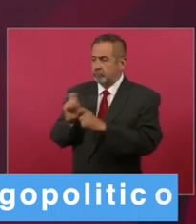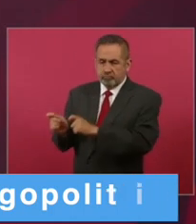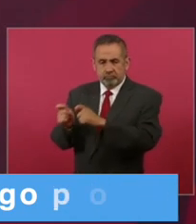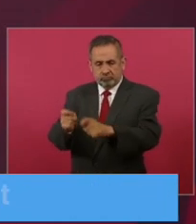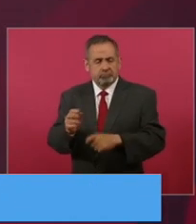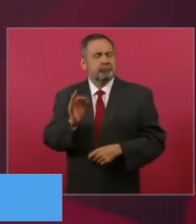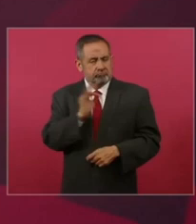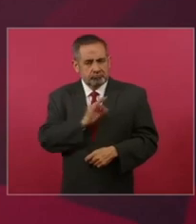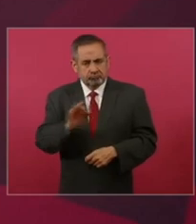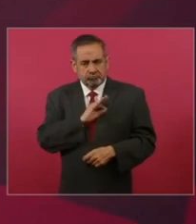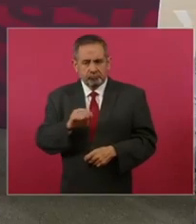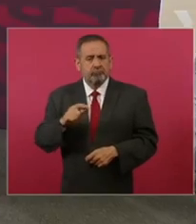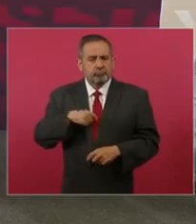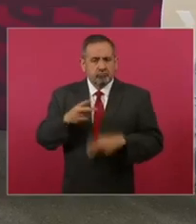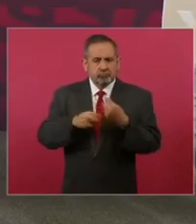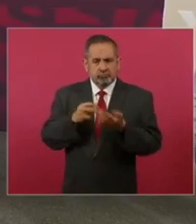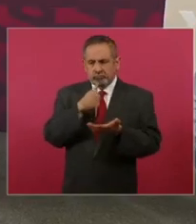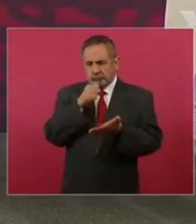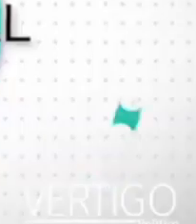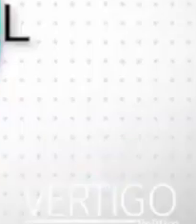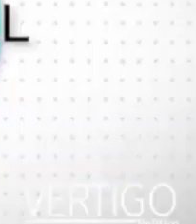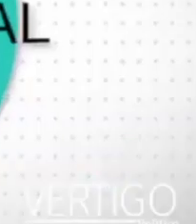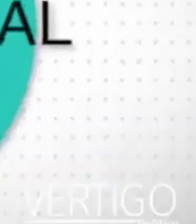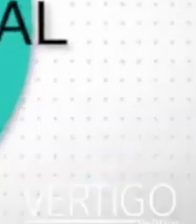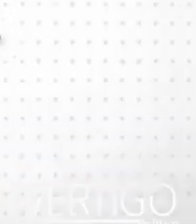otros aeropuertos internacionales al interior de la República.